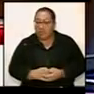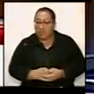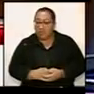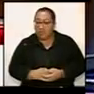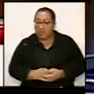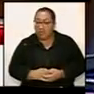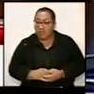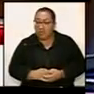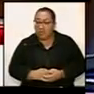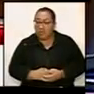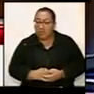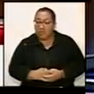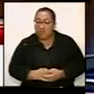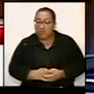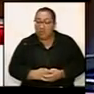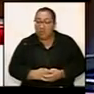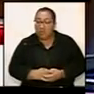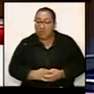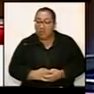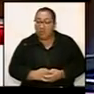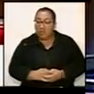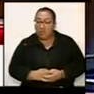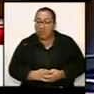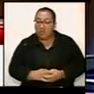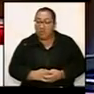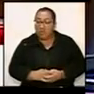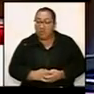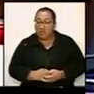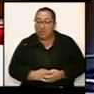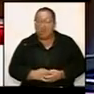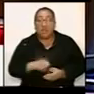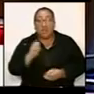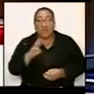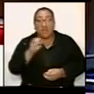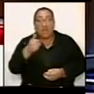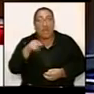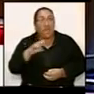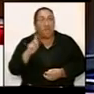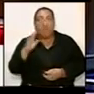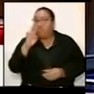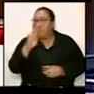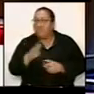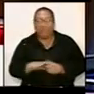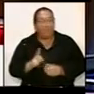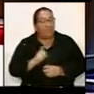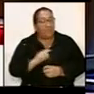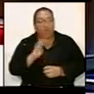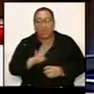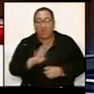encuesta demográfica y salud familiar, ENDES, dice que la anemia no se ha reducido,